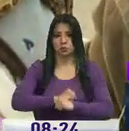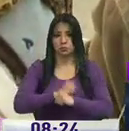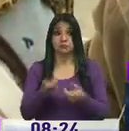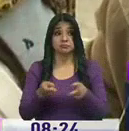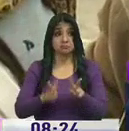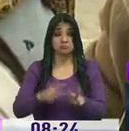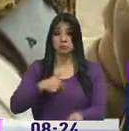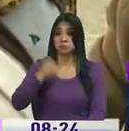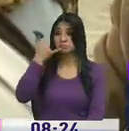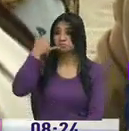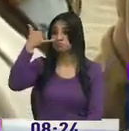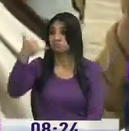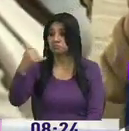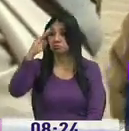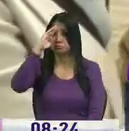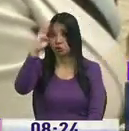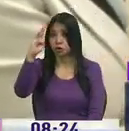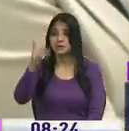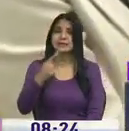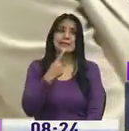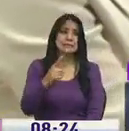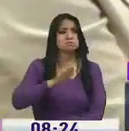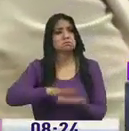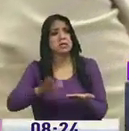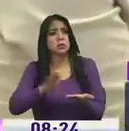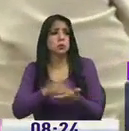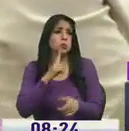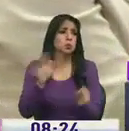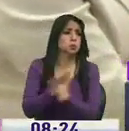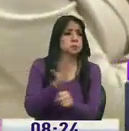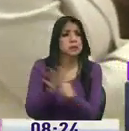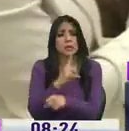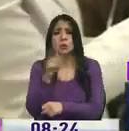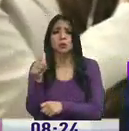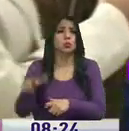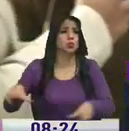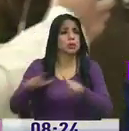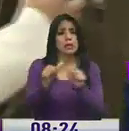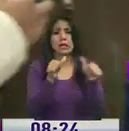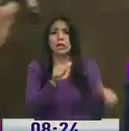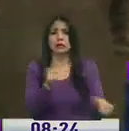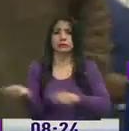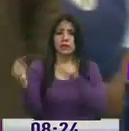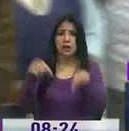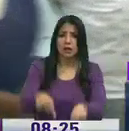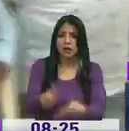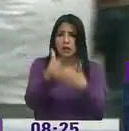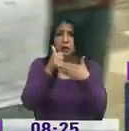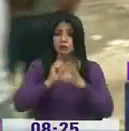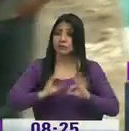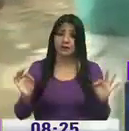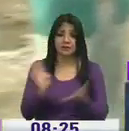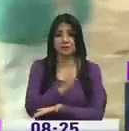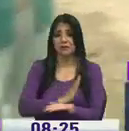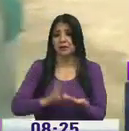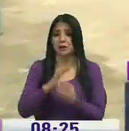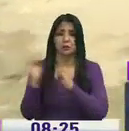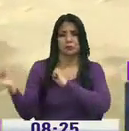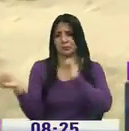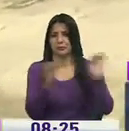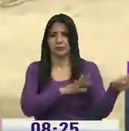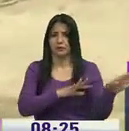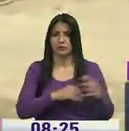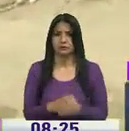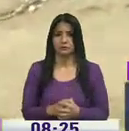llama no acuden porque dicen que están en otro operativo, que están en otro lado y que prácticamente somos aquí un barrio de nadies. Y eso